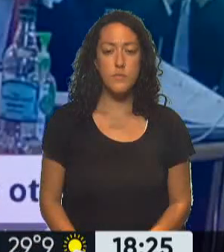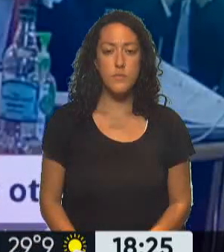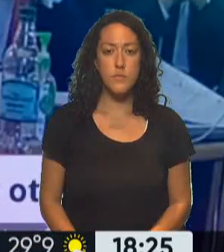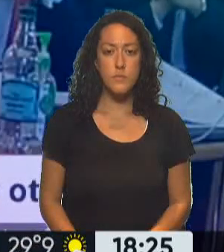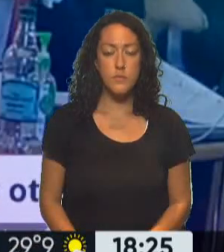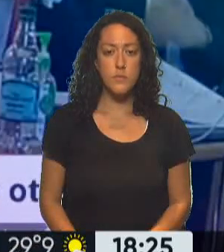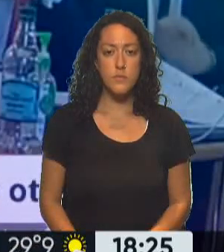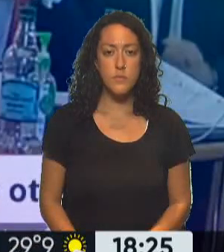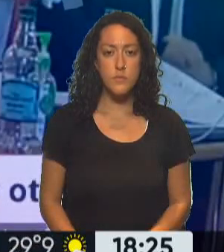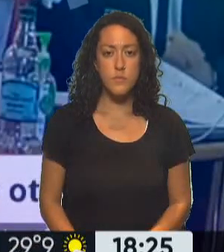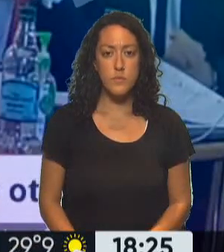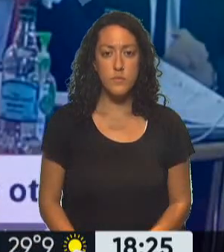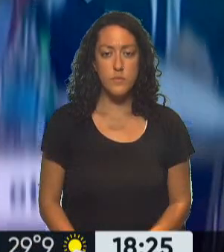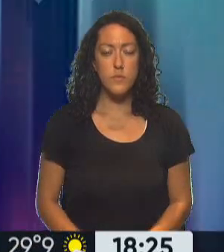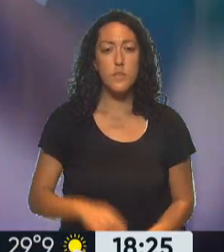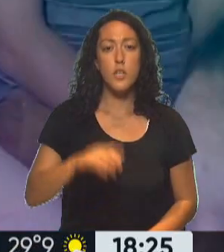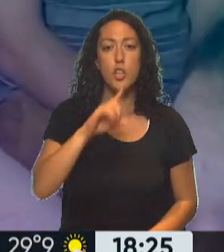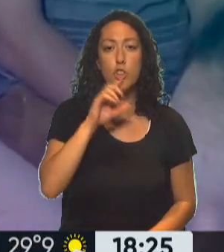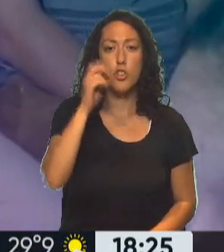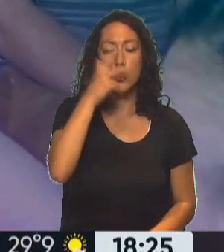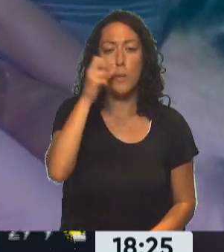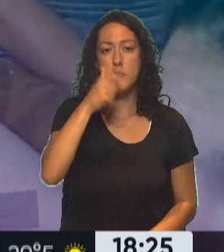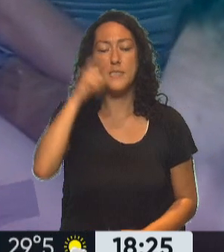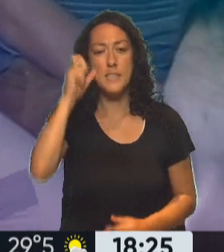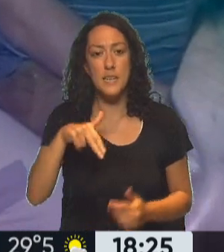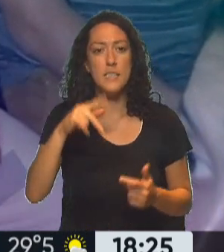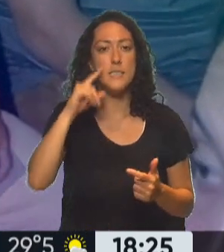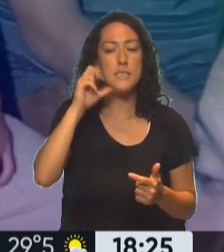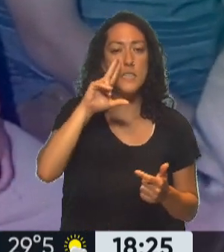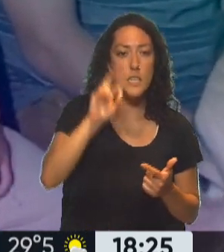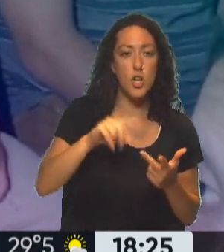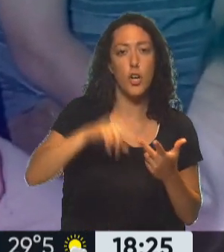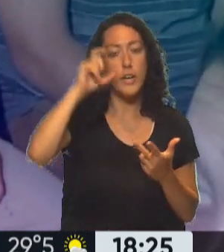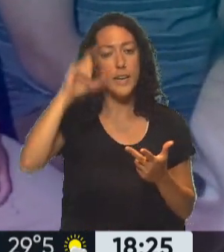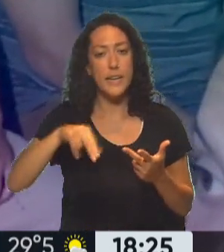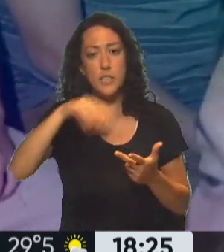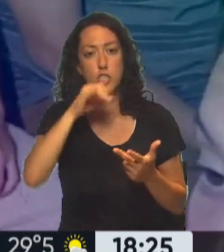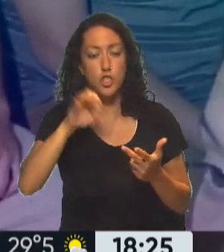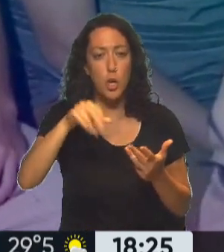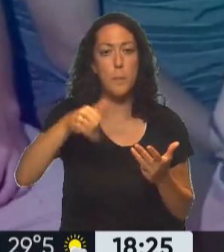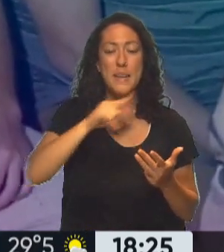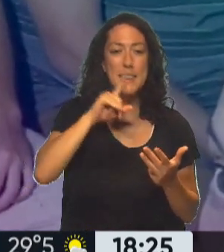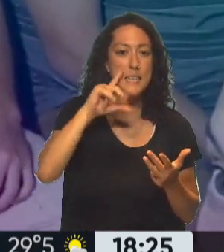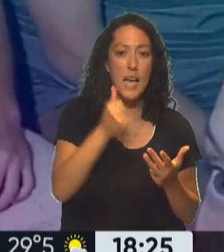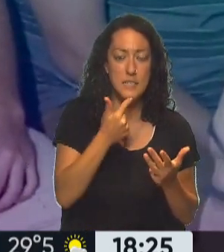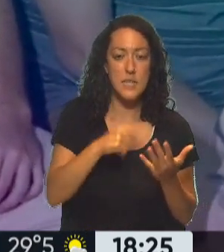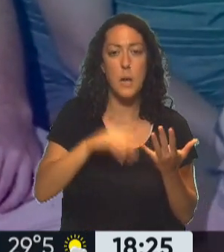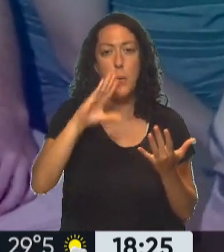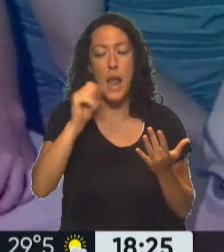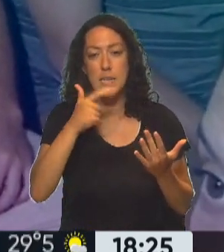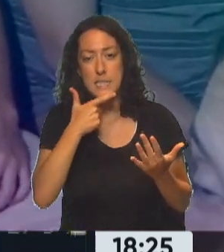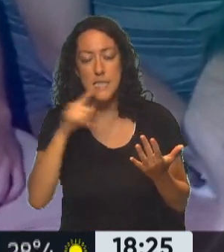Habiendo participado Máximo Palo Thompson, Ciro Pertossi, Enzo Comelli, Matías Franco Benicelli, Blas